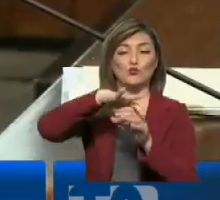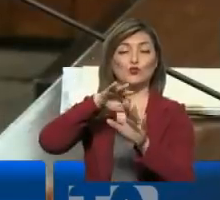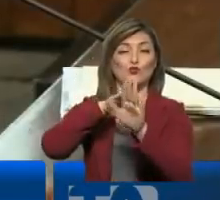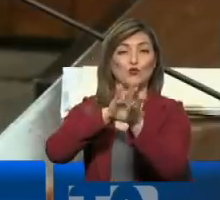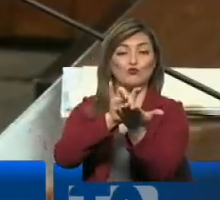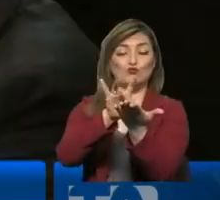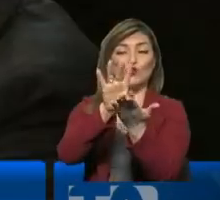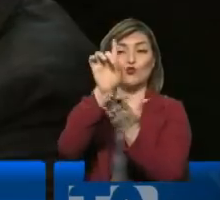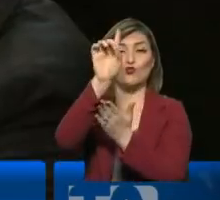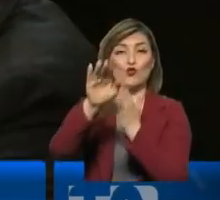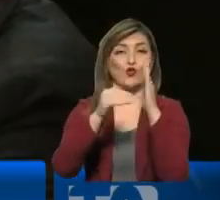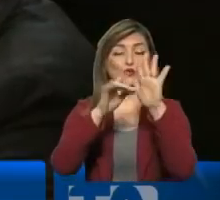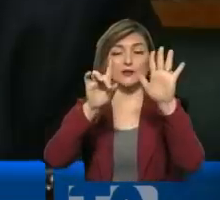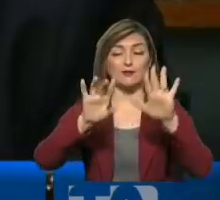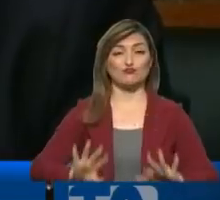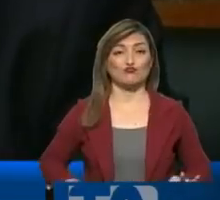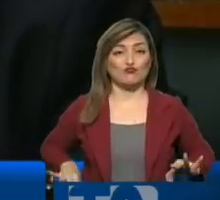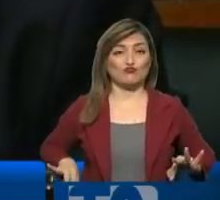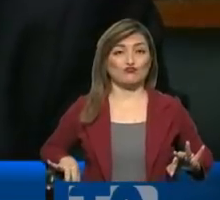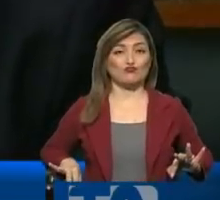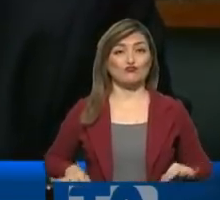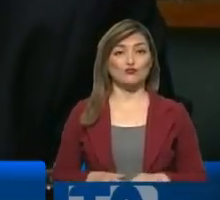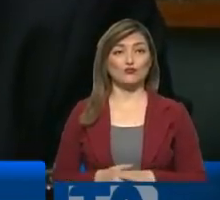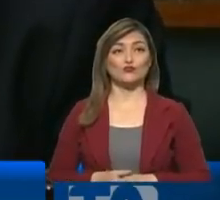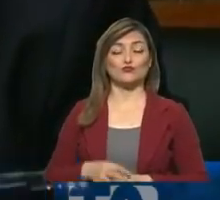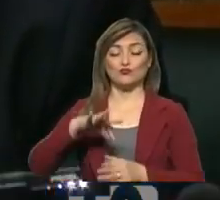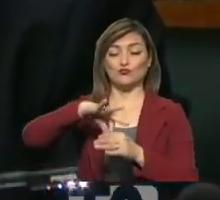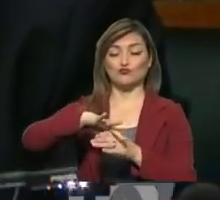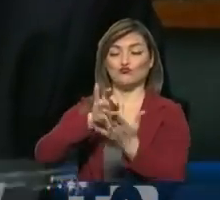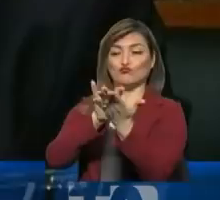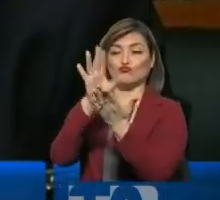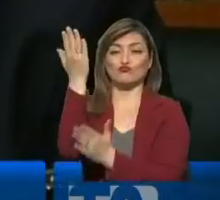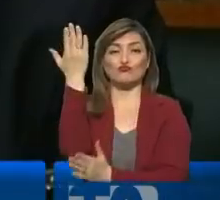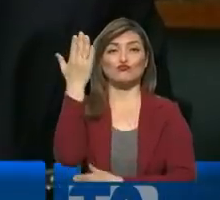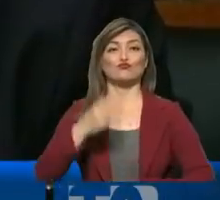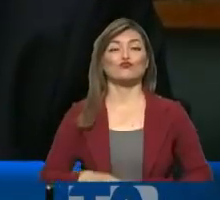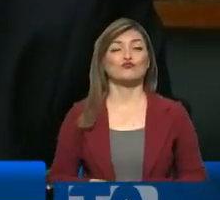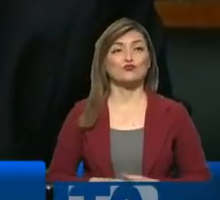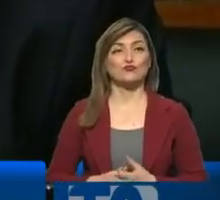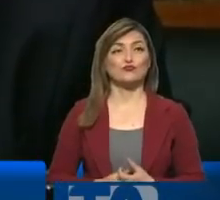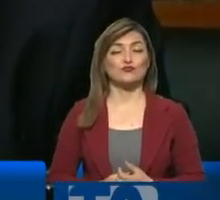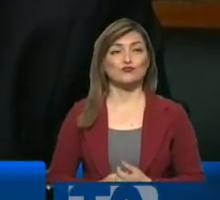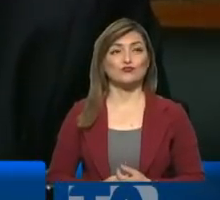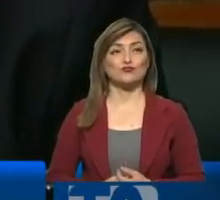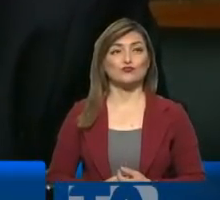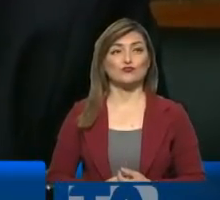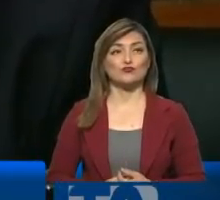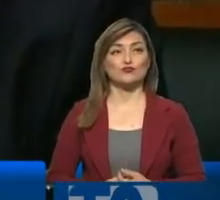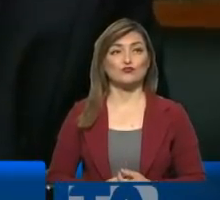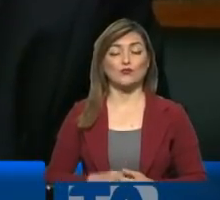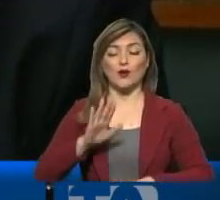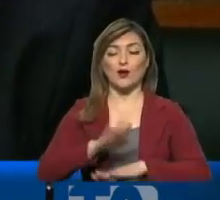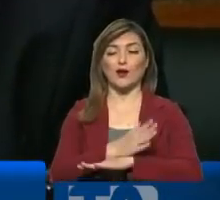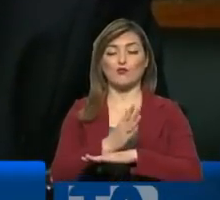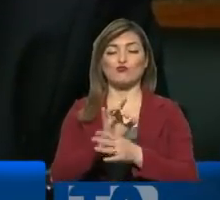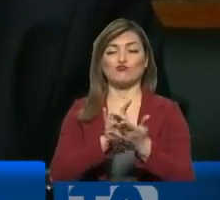1 en contra y 6 abstenciones. Mi voto a favor de la remoción del alcalde Jorge Yunda Machado por haber incurrido en las